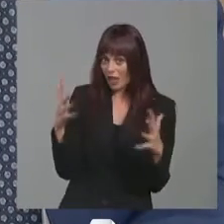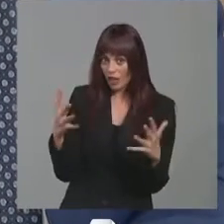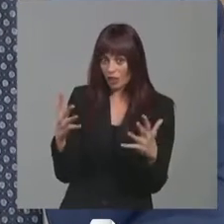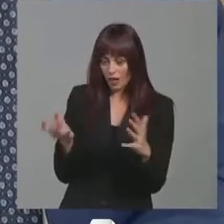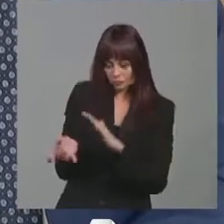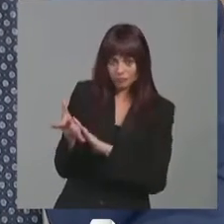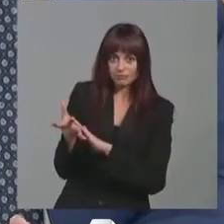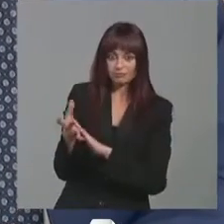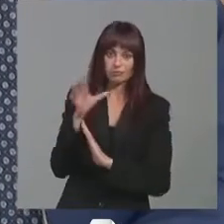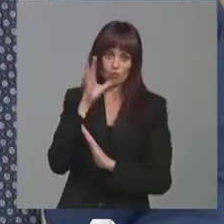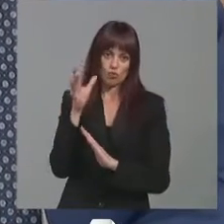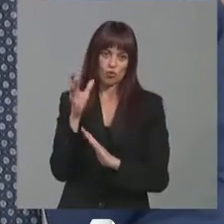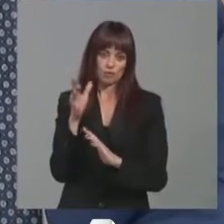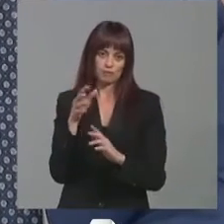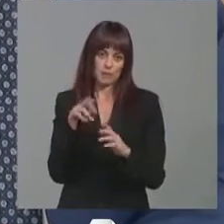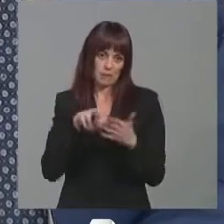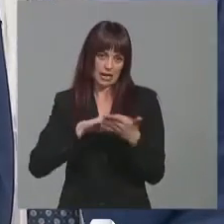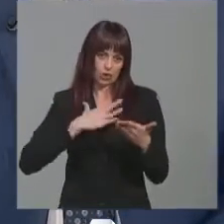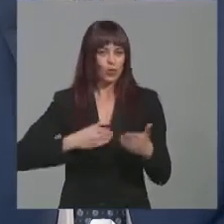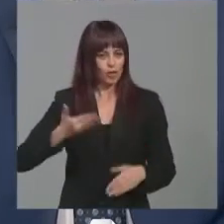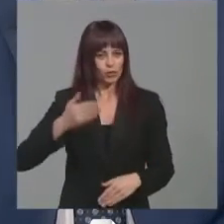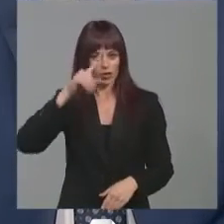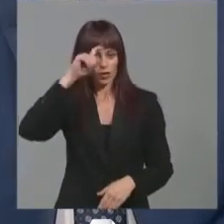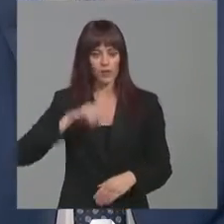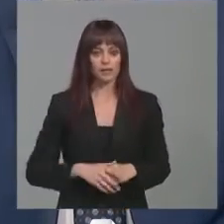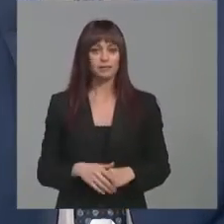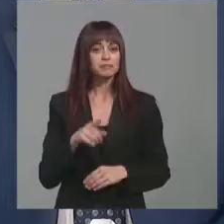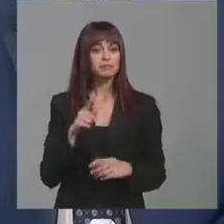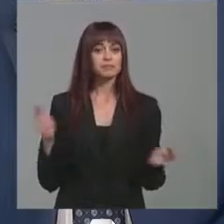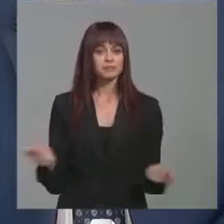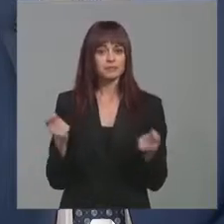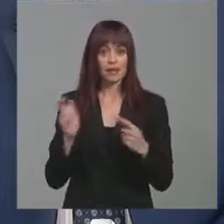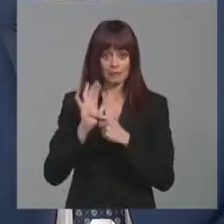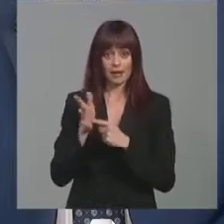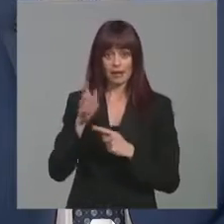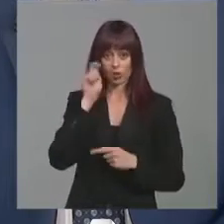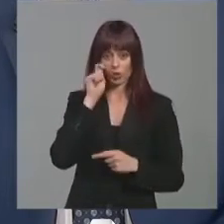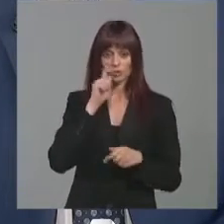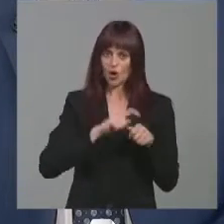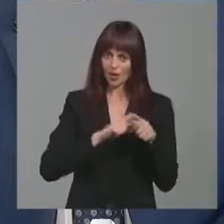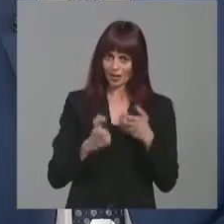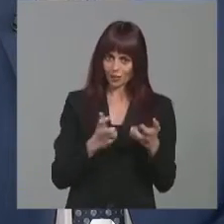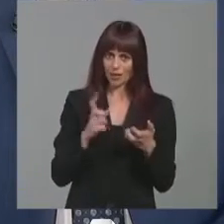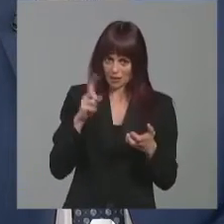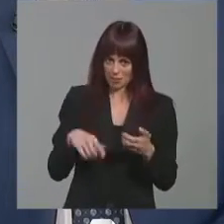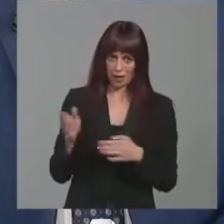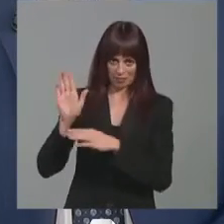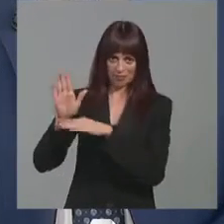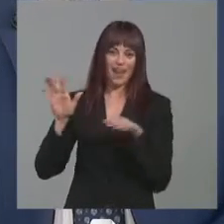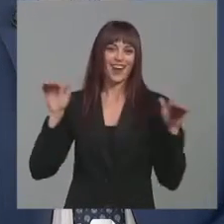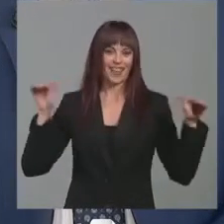progresó a supuesto para la región de murcia ustedes han promocionado también en fitur la la gastronomía por supuesto de